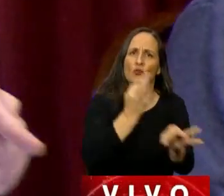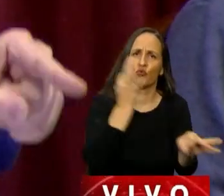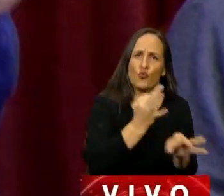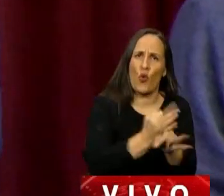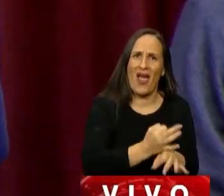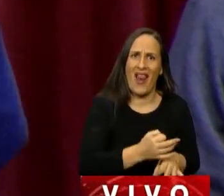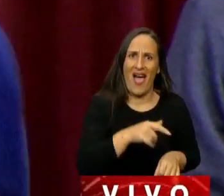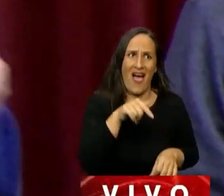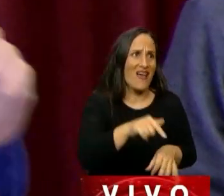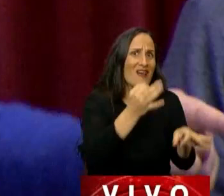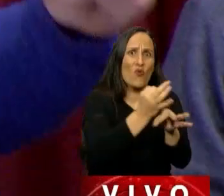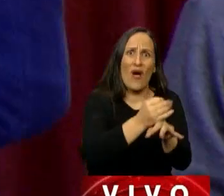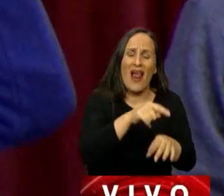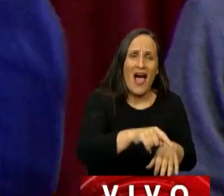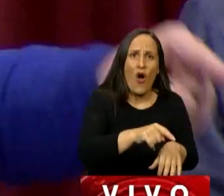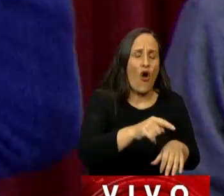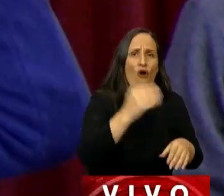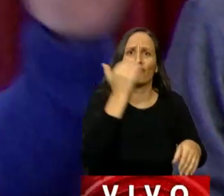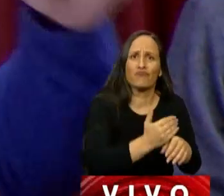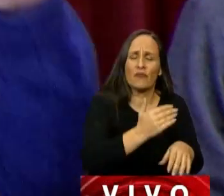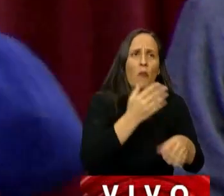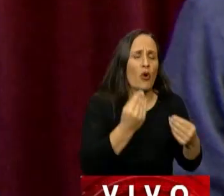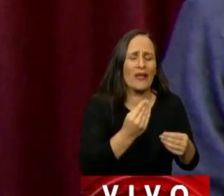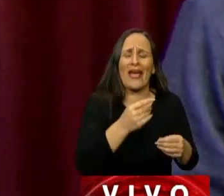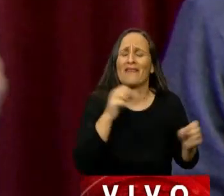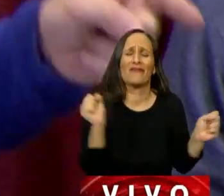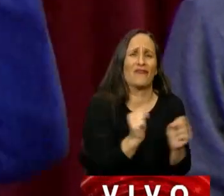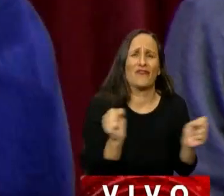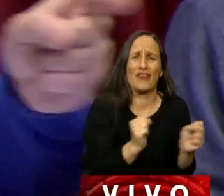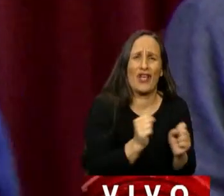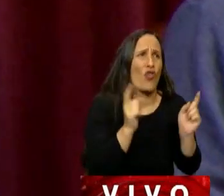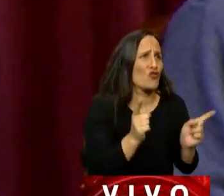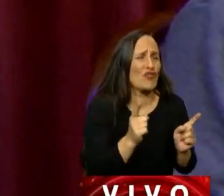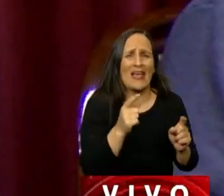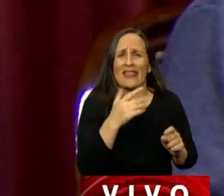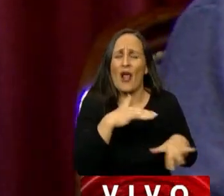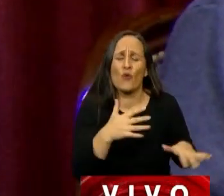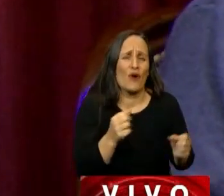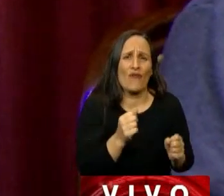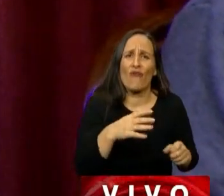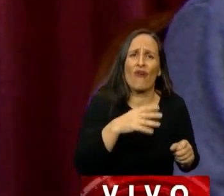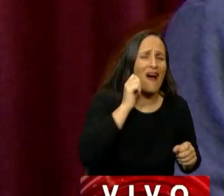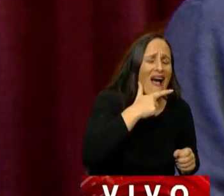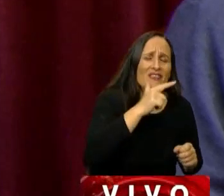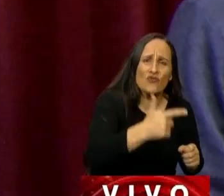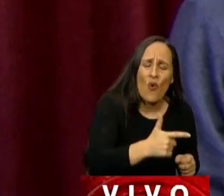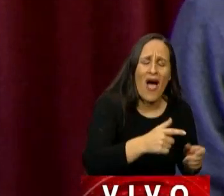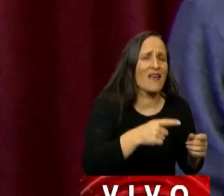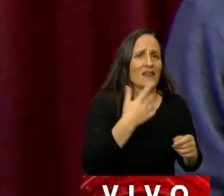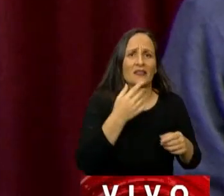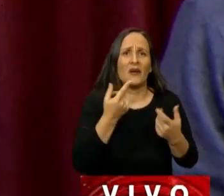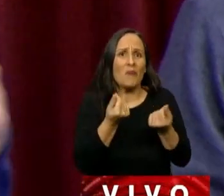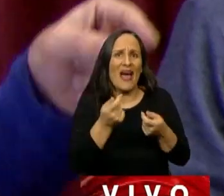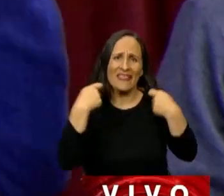muchas no pueden dar clases porque los pibes y los docentes se mueren de frío porque no tienen gas en las escuelas, a los